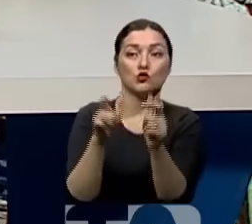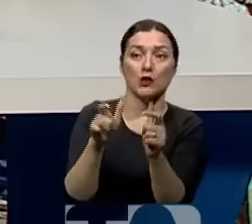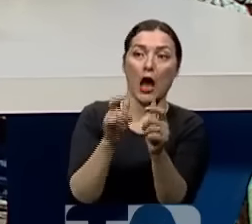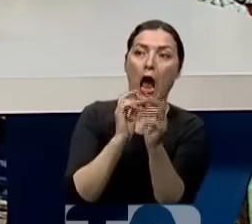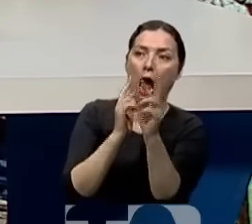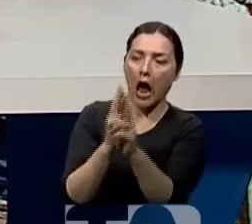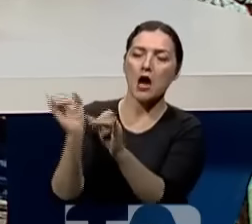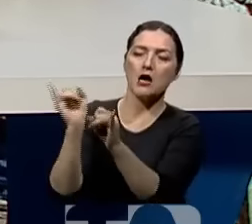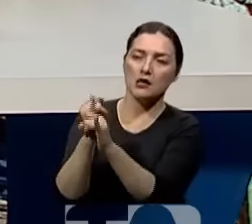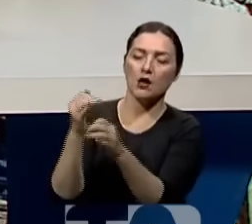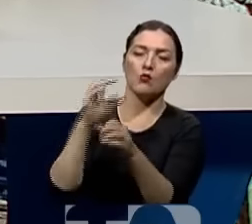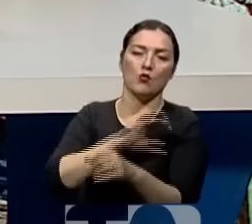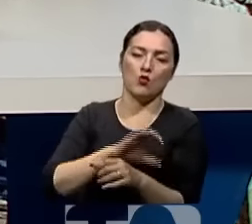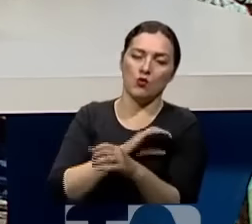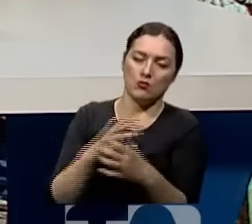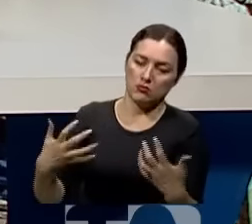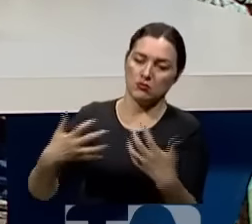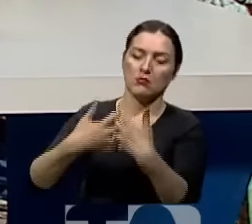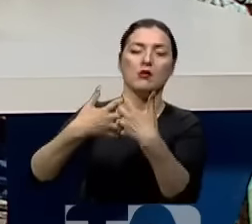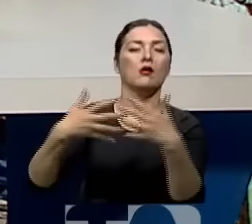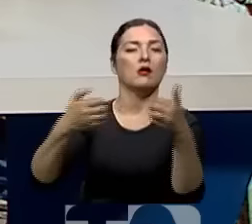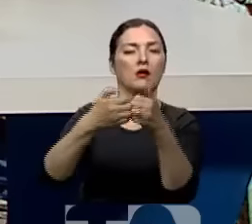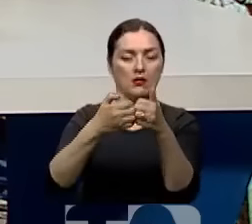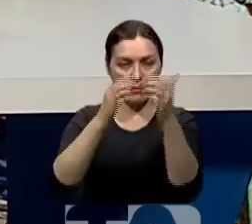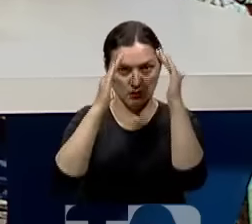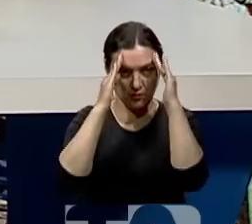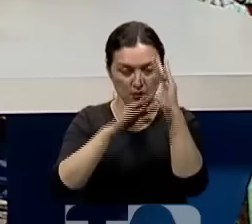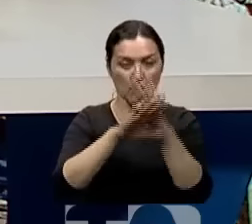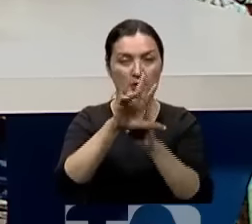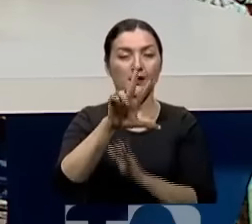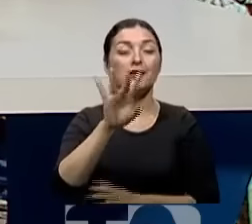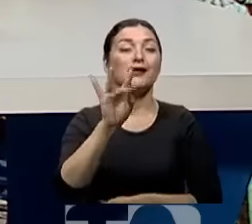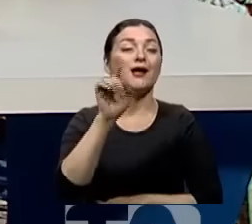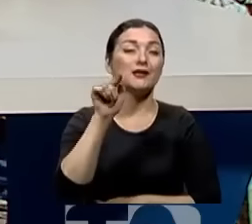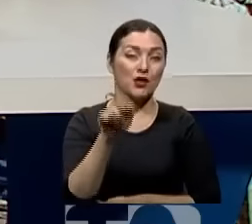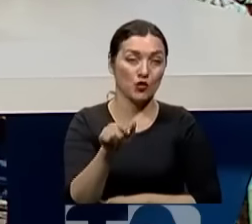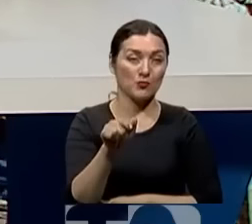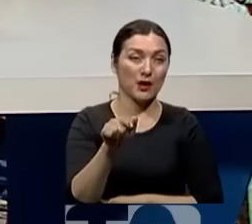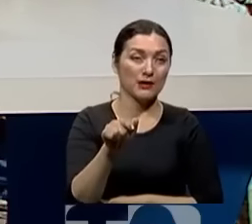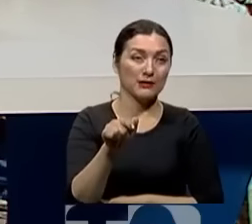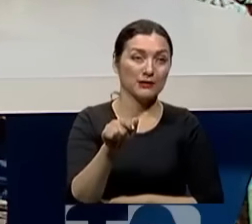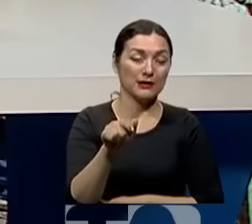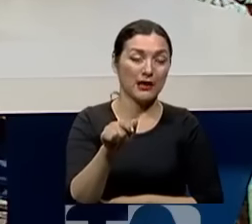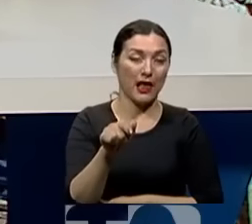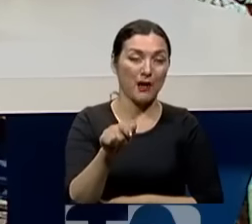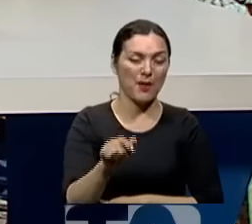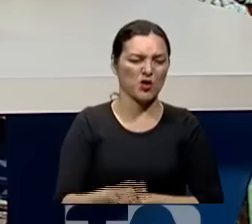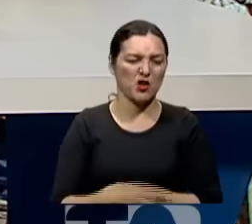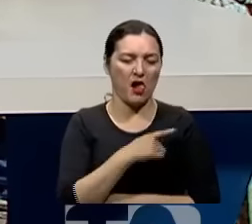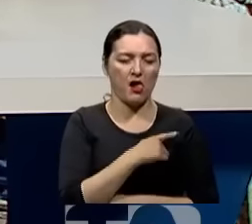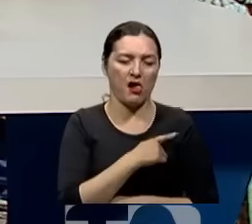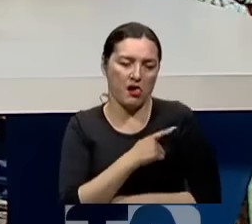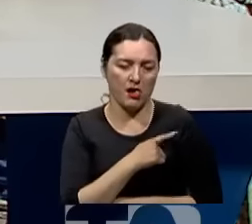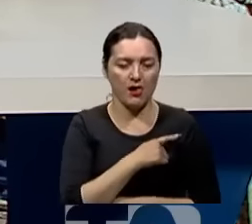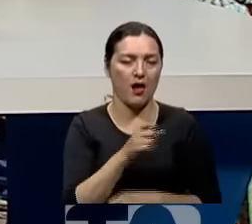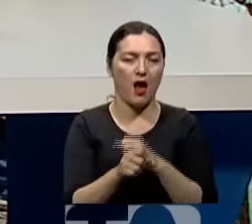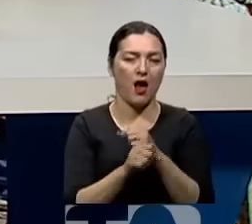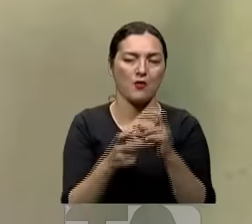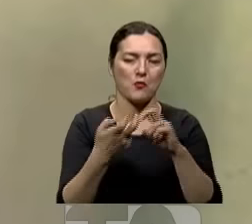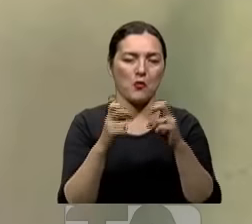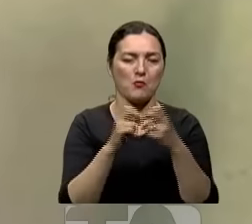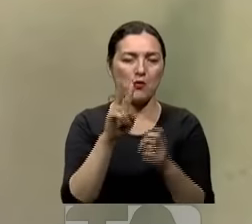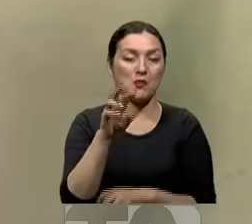con instituciones municipales para atender las más de 38,000 incivilidades que se han registrado en lo que va de este